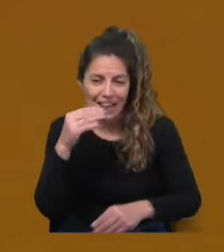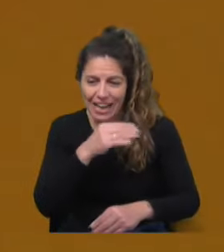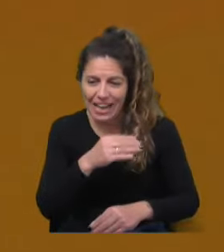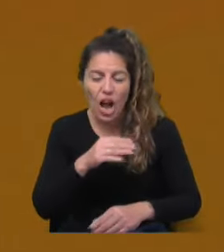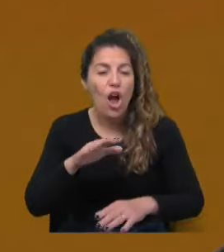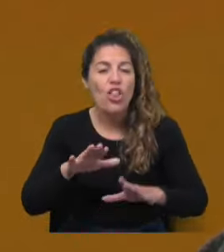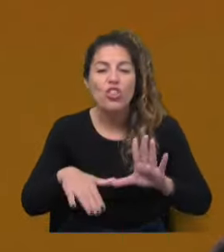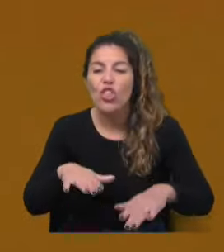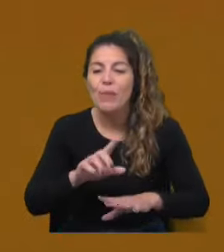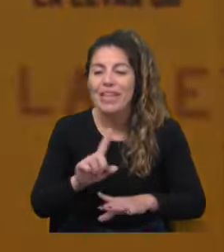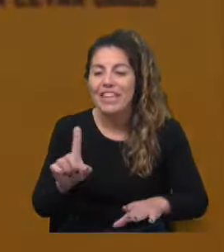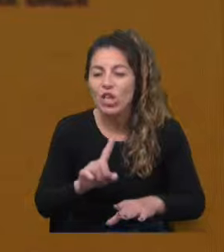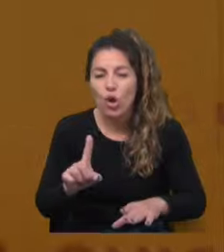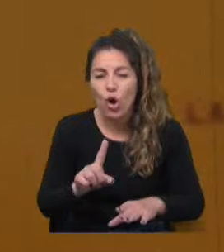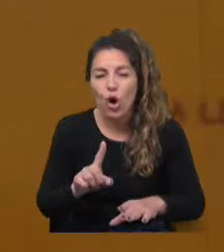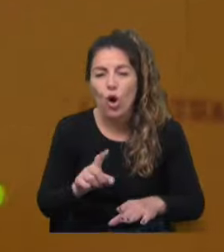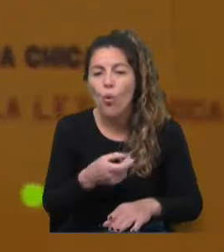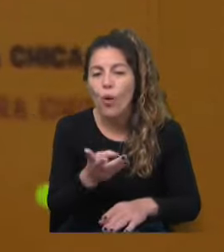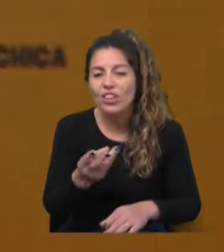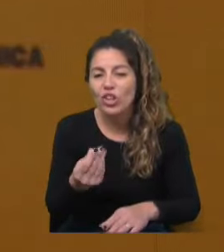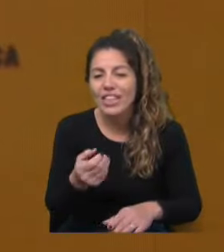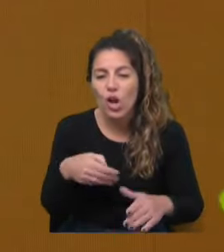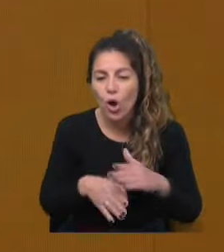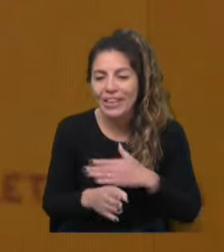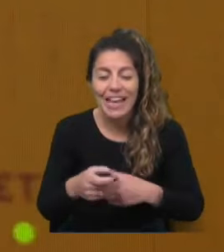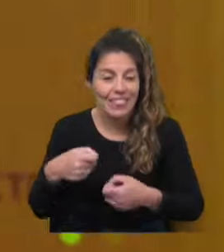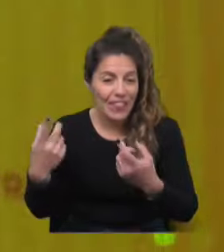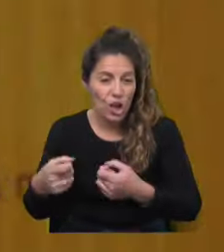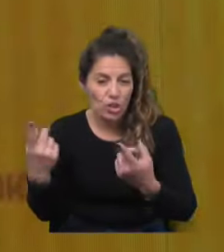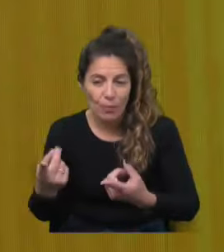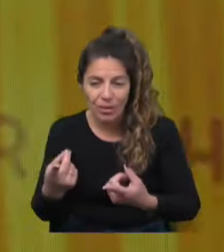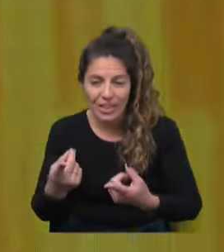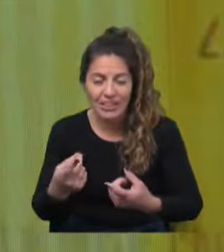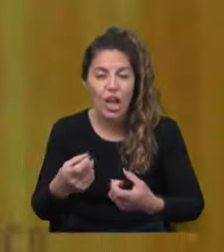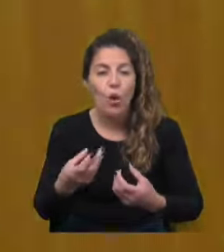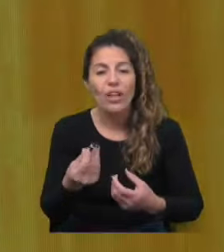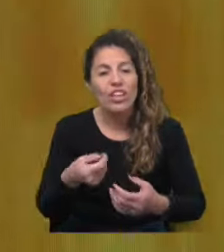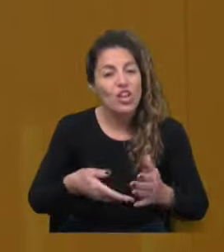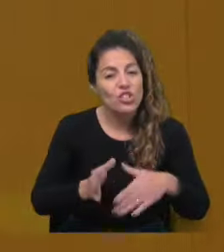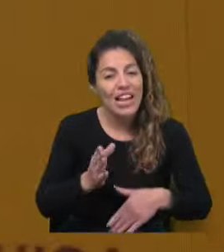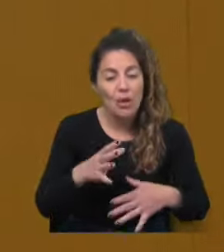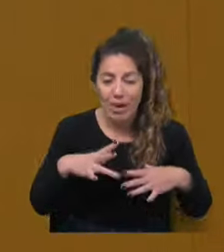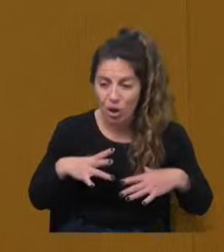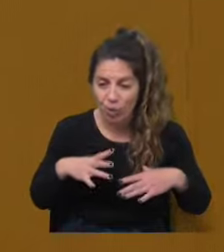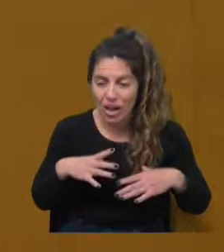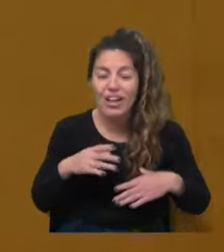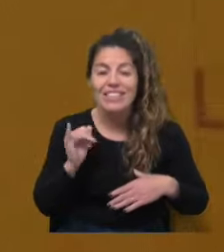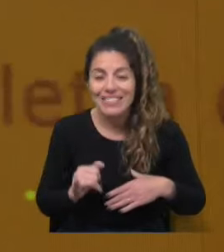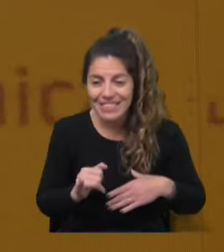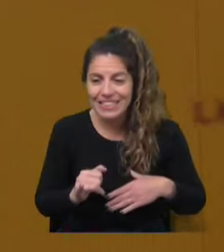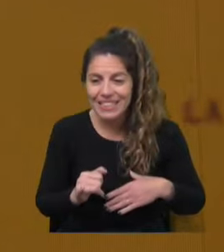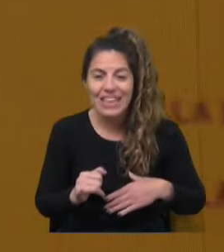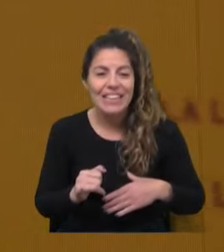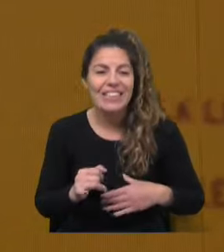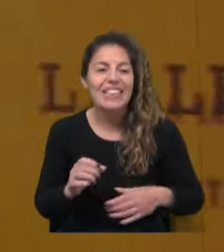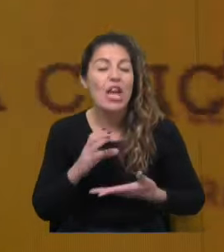depende entonces solamente de cuánto dinero entra de los aportantes y cuánto dinero sale para los jubilados, sino de